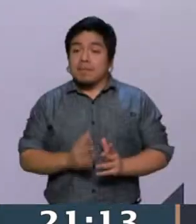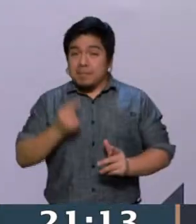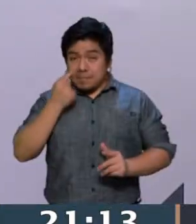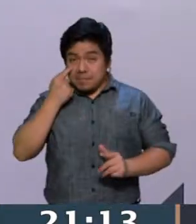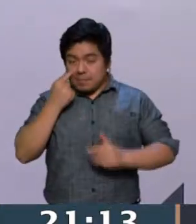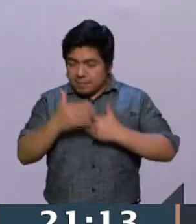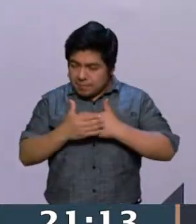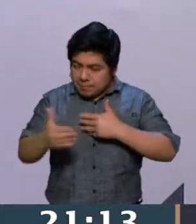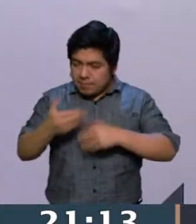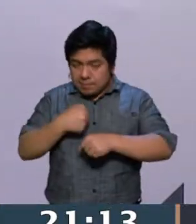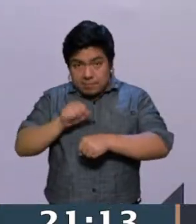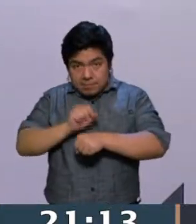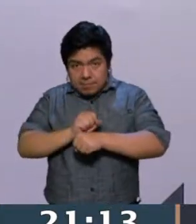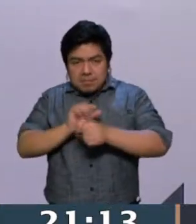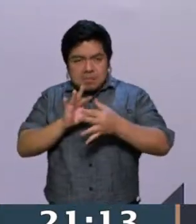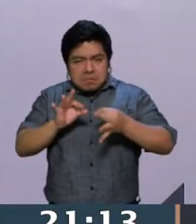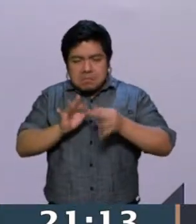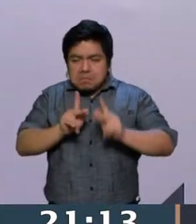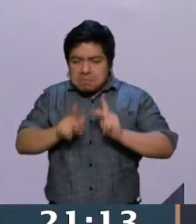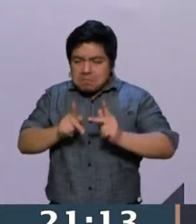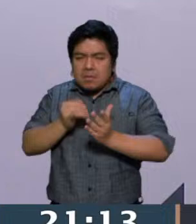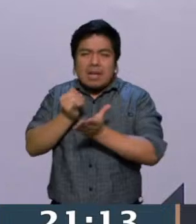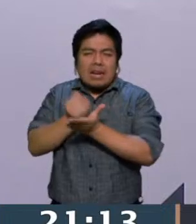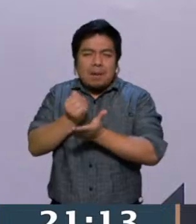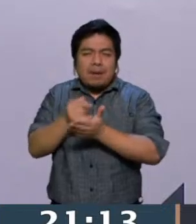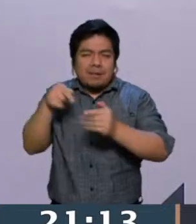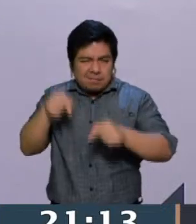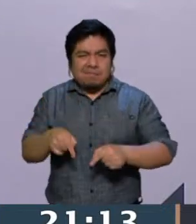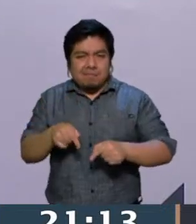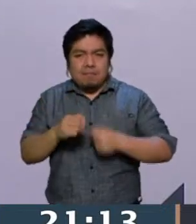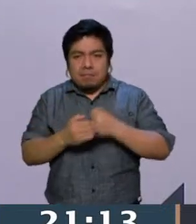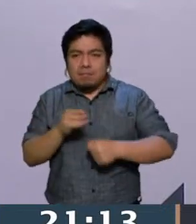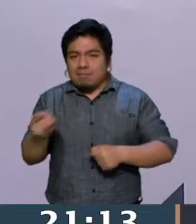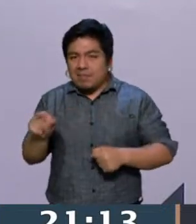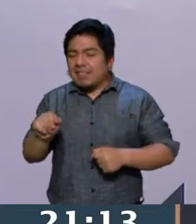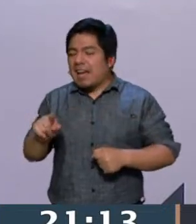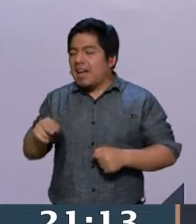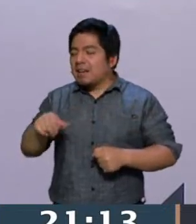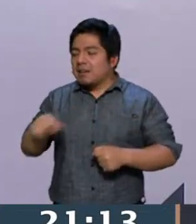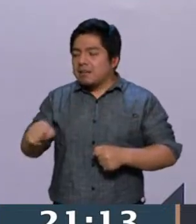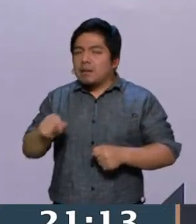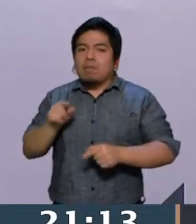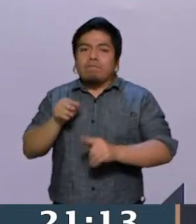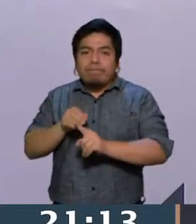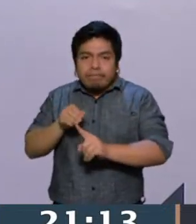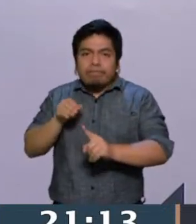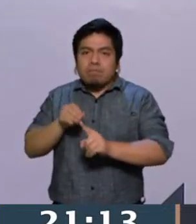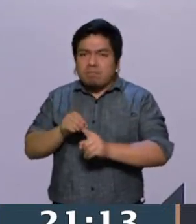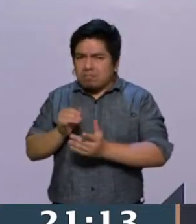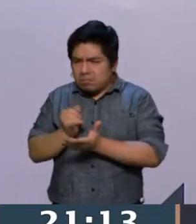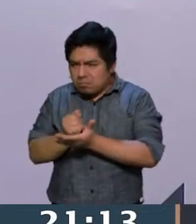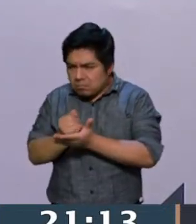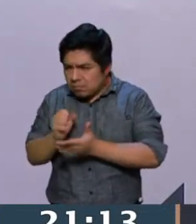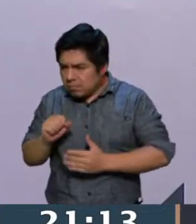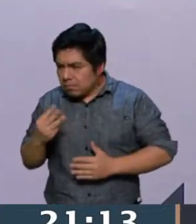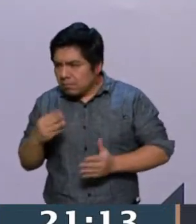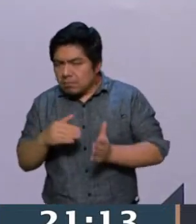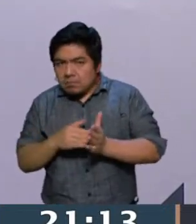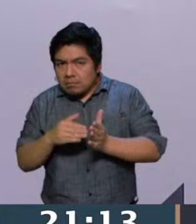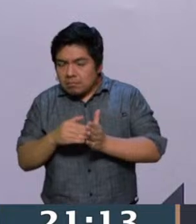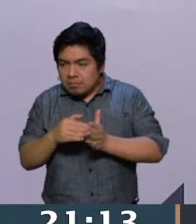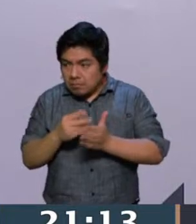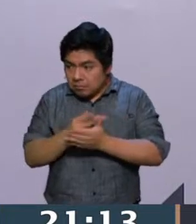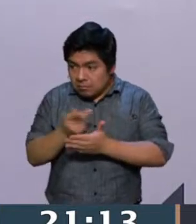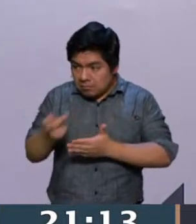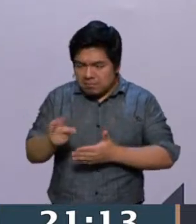Y mira, a lo largo de toda esta semana hemos estado hablando de impuestos aquí, si no es porque Ricardo Salinas Pliego sigue insistiendo en no pagar los 63,000 millones de pesos que